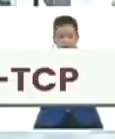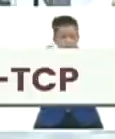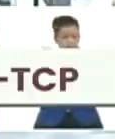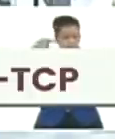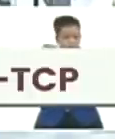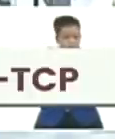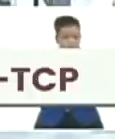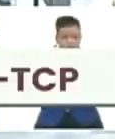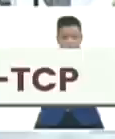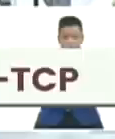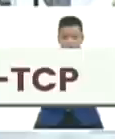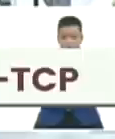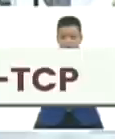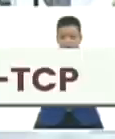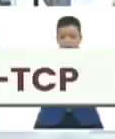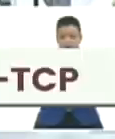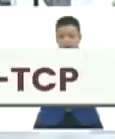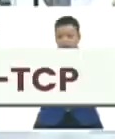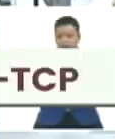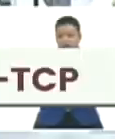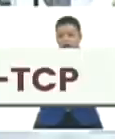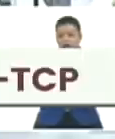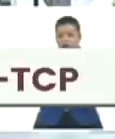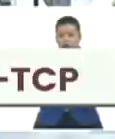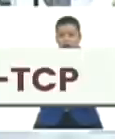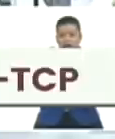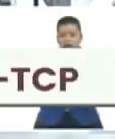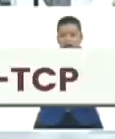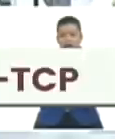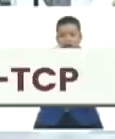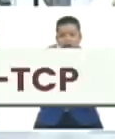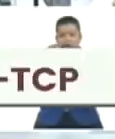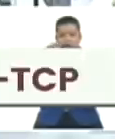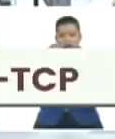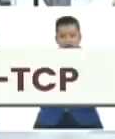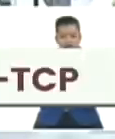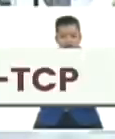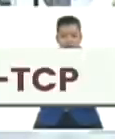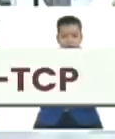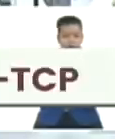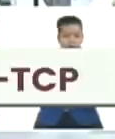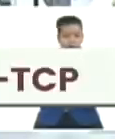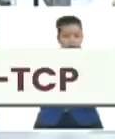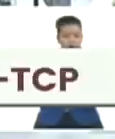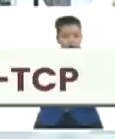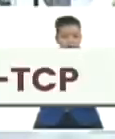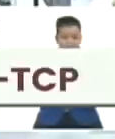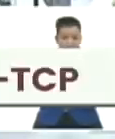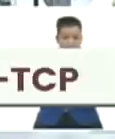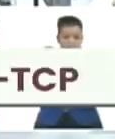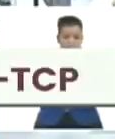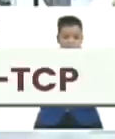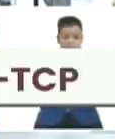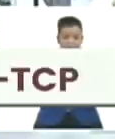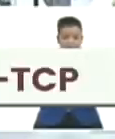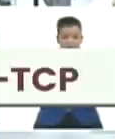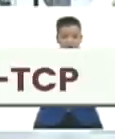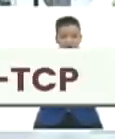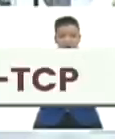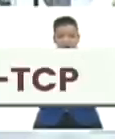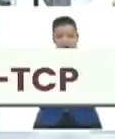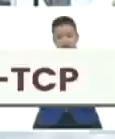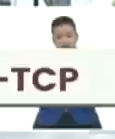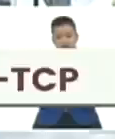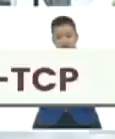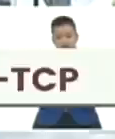europeos que se han vuelto unos Rambo, se han vuelto unos Rambo, ofreciendo